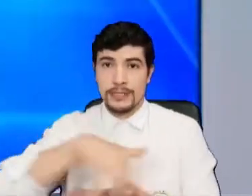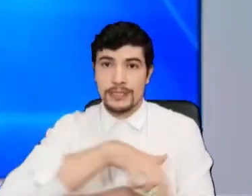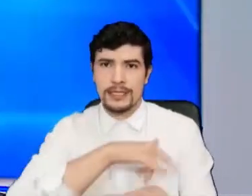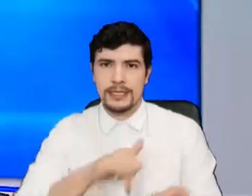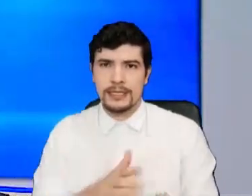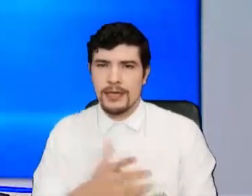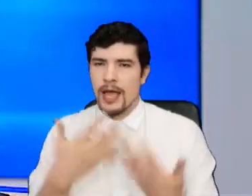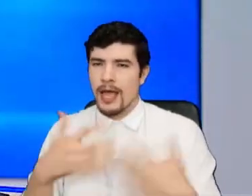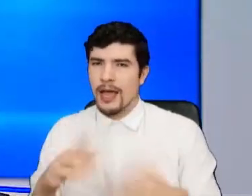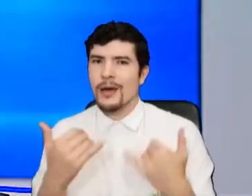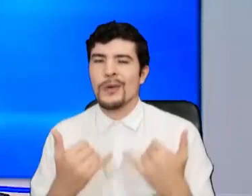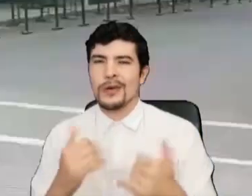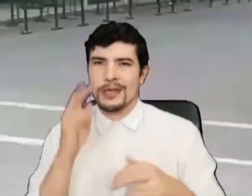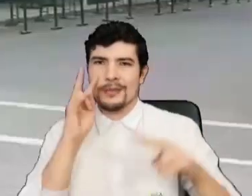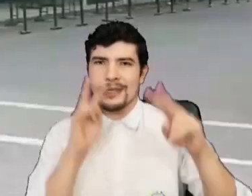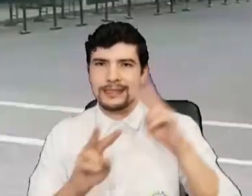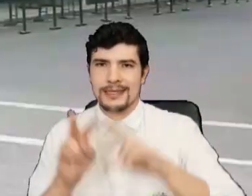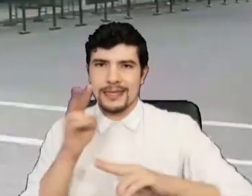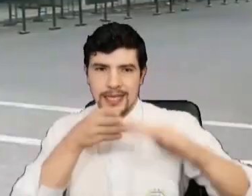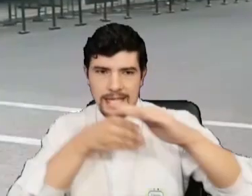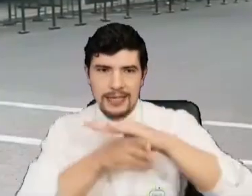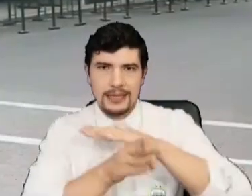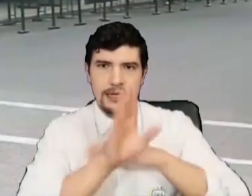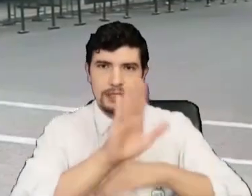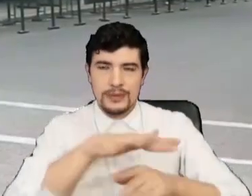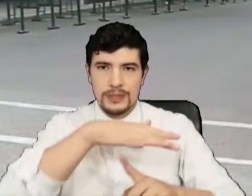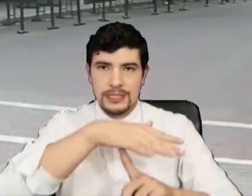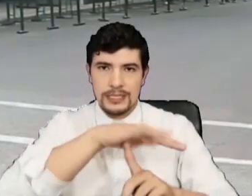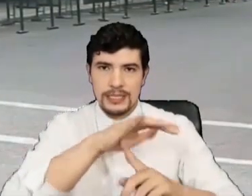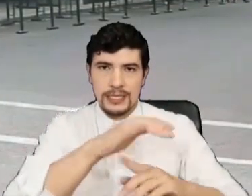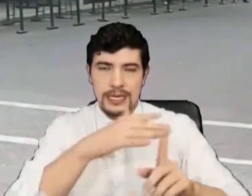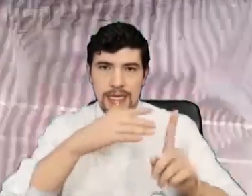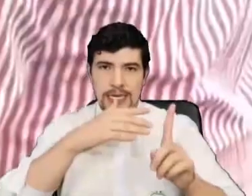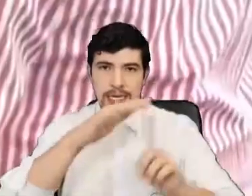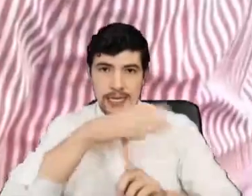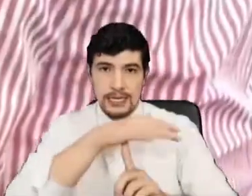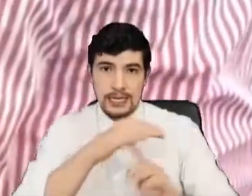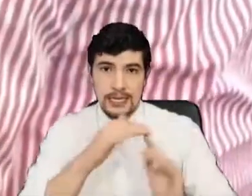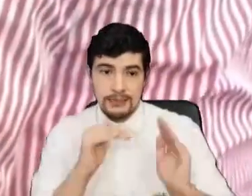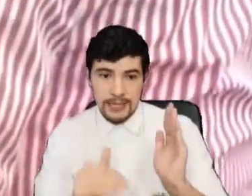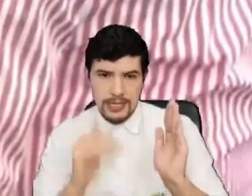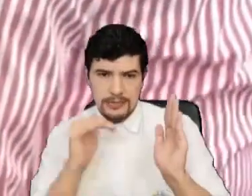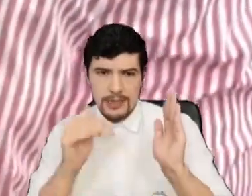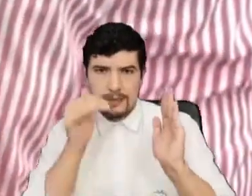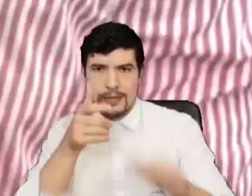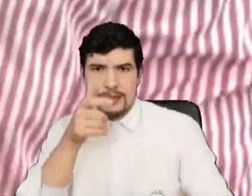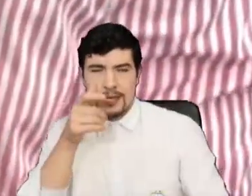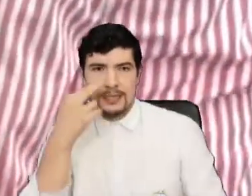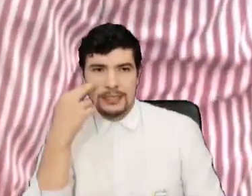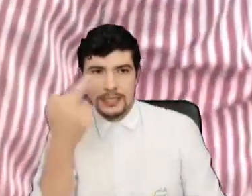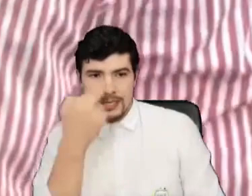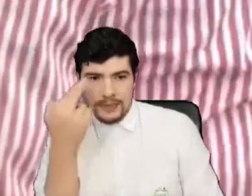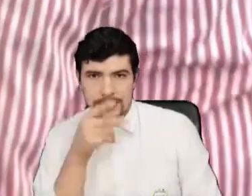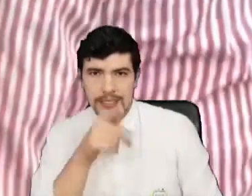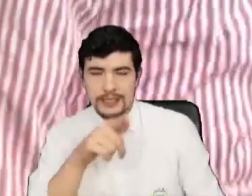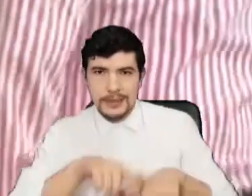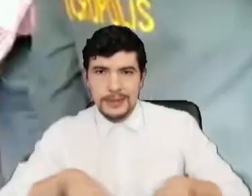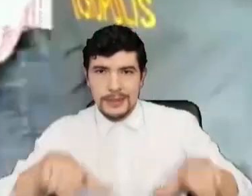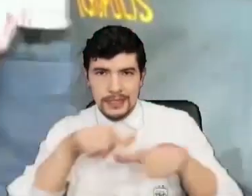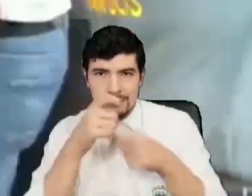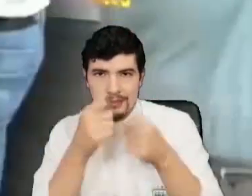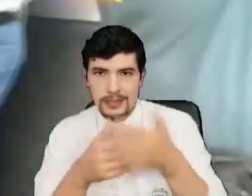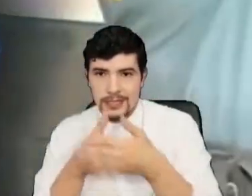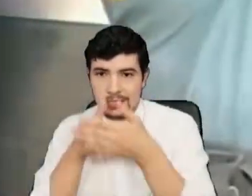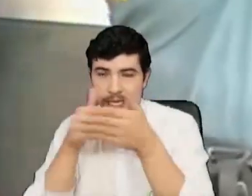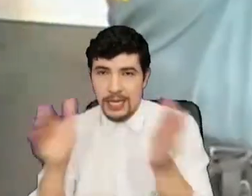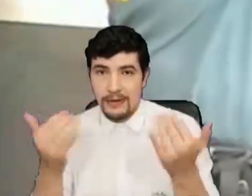y dueños de tiendas. Por cada piso de San Andresito, la isla, se revisaron los locales comerciales que se abrieron en esta